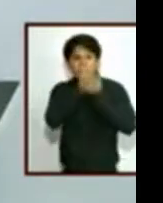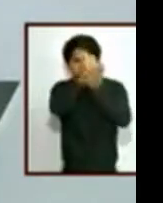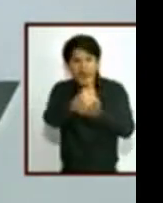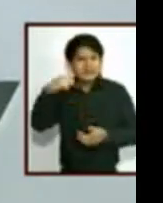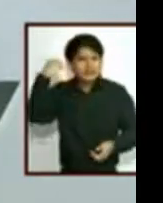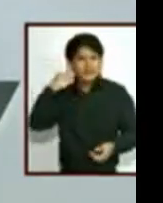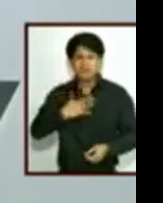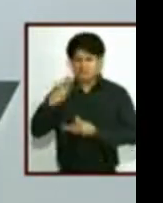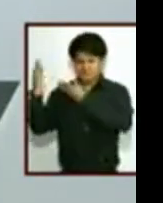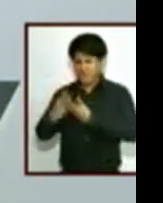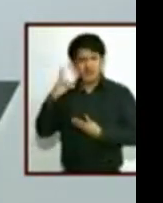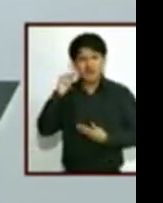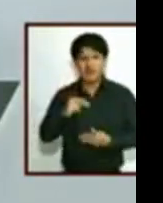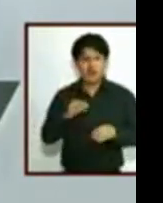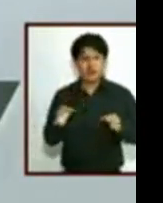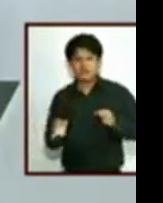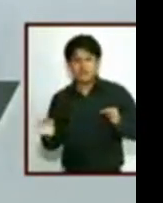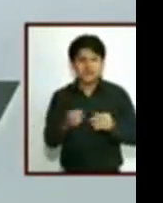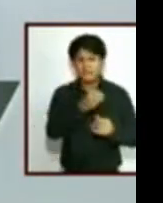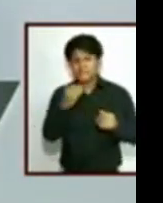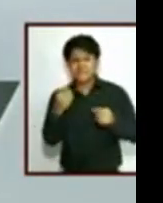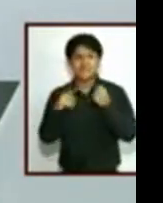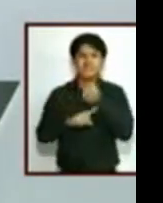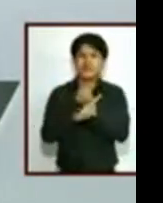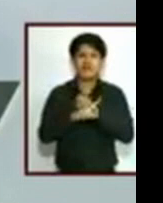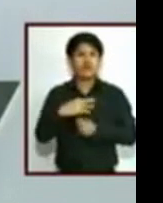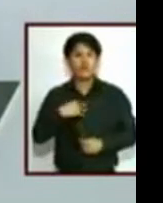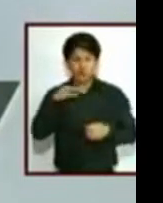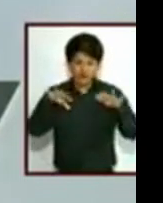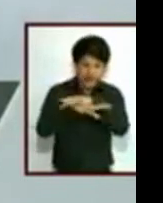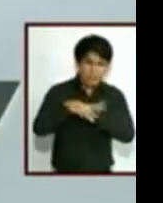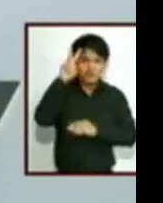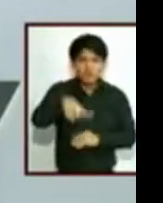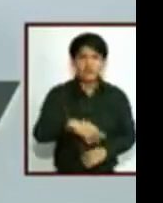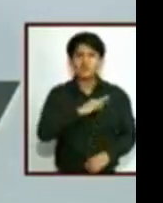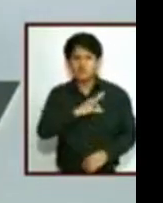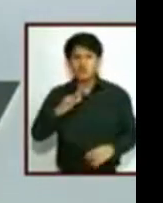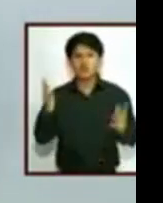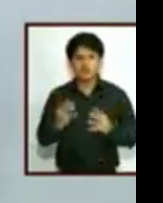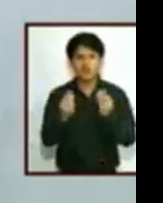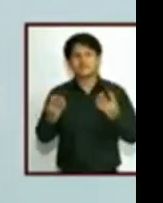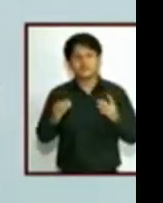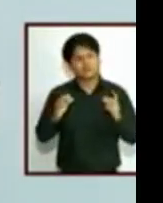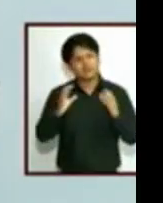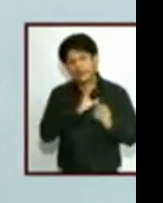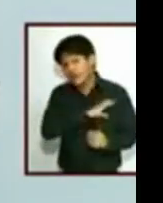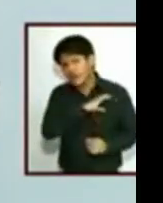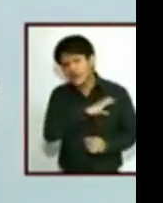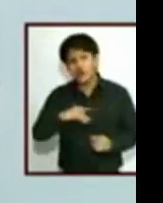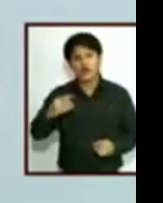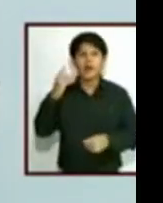tradicional. No vengo a administrar la crisis, vengo a transformar en realidades nuestras oportunidades. Muchas gracias. El